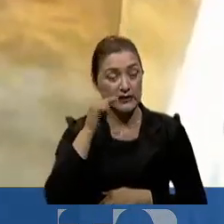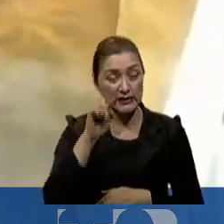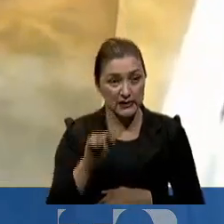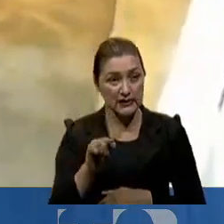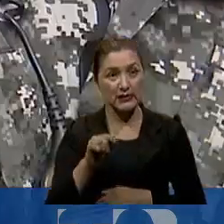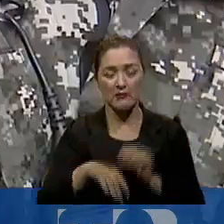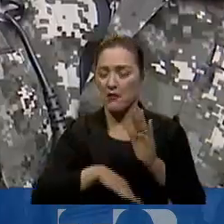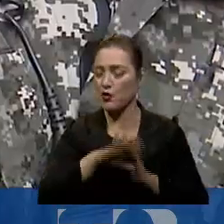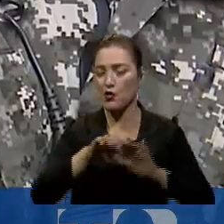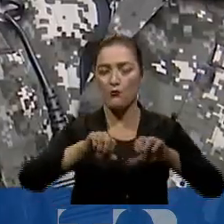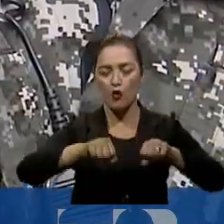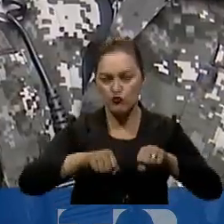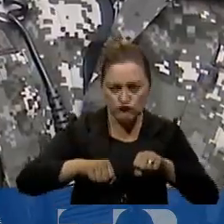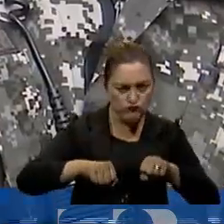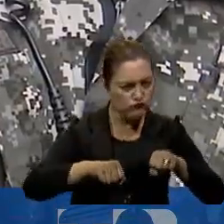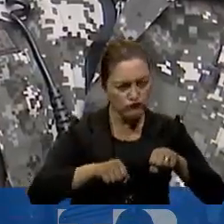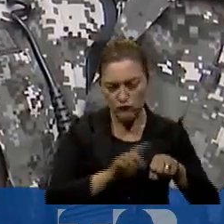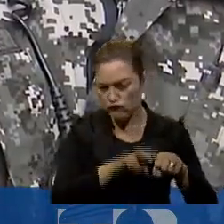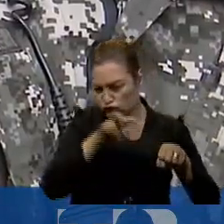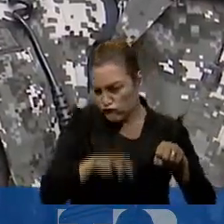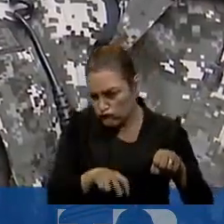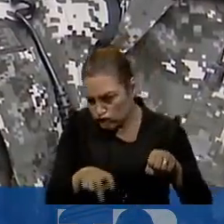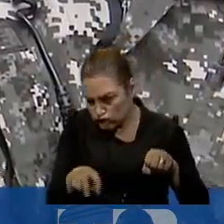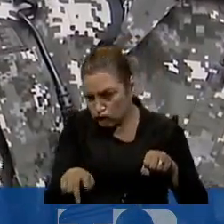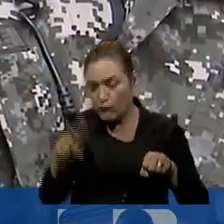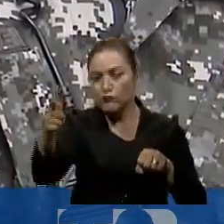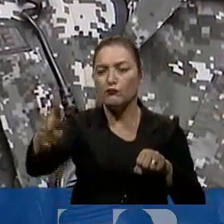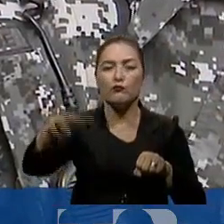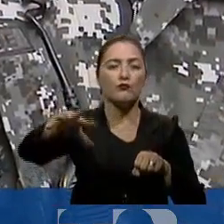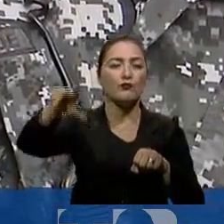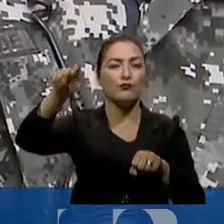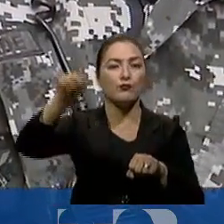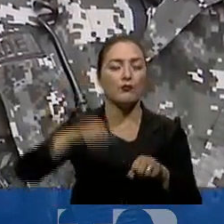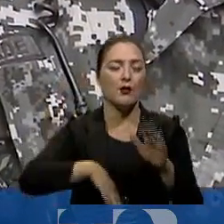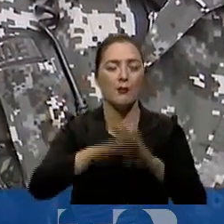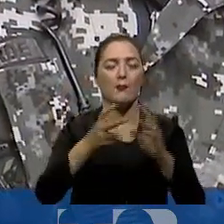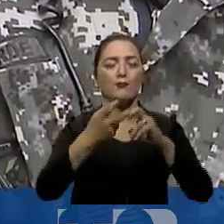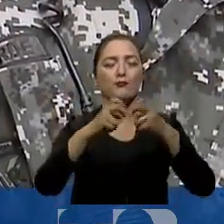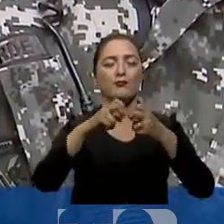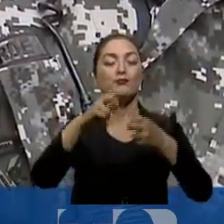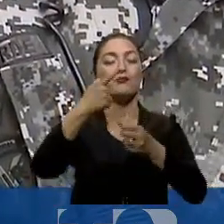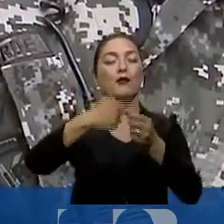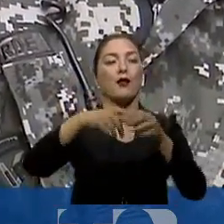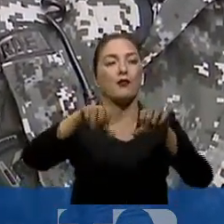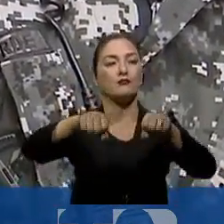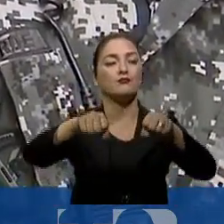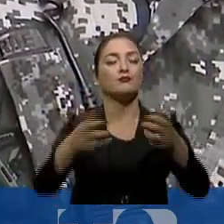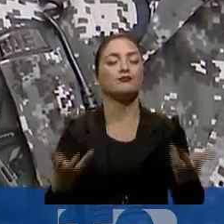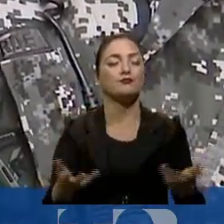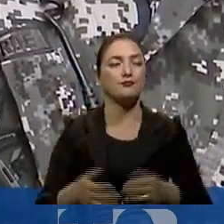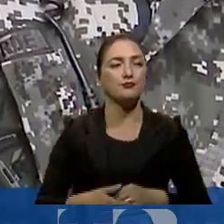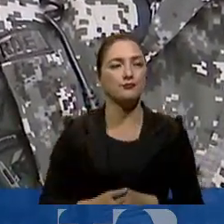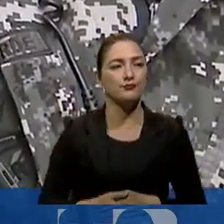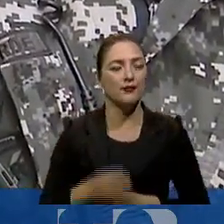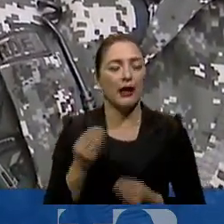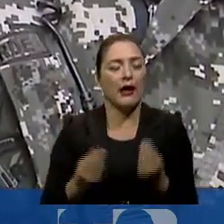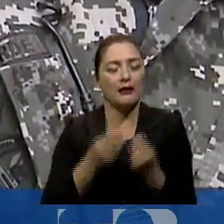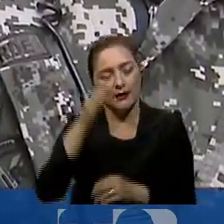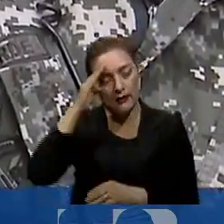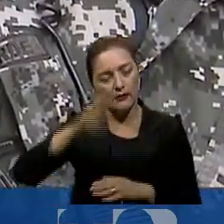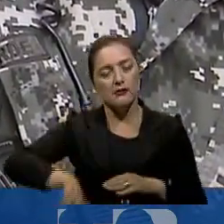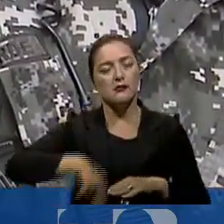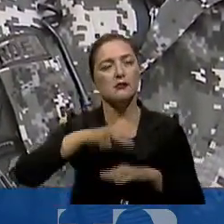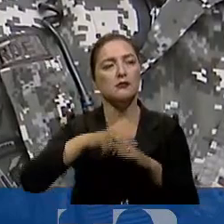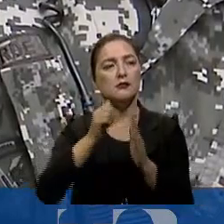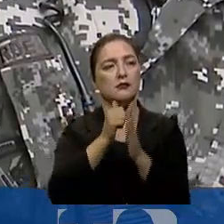esta modalidad. La problemática en Quito este momento son las motocicletas. Entonces, ¿qué tenemos que hacer? Policía